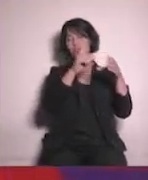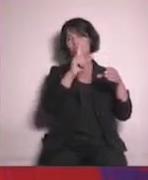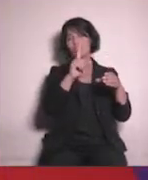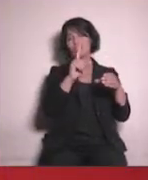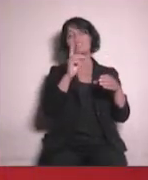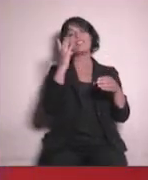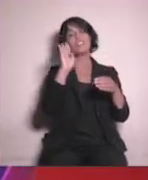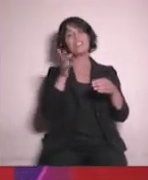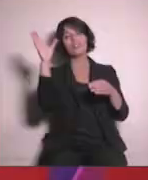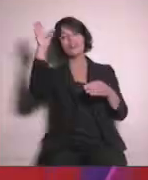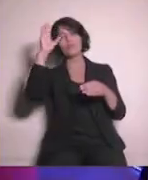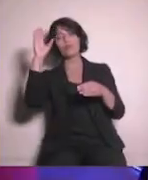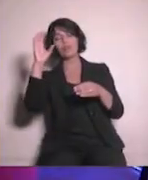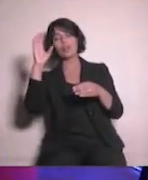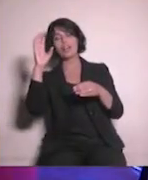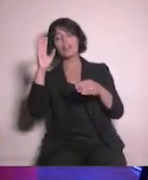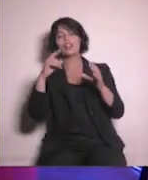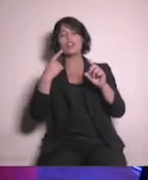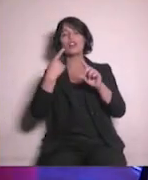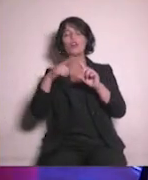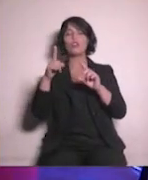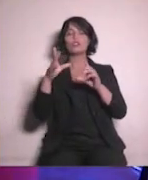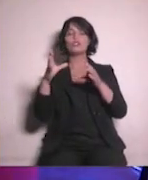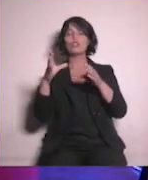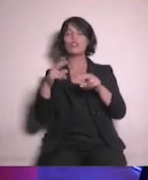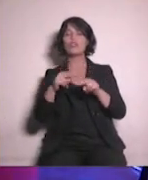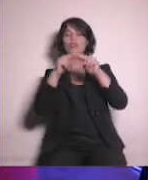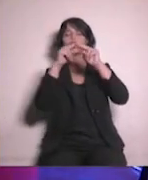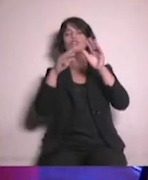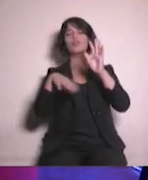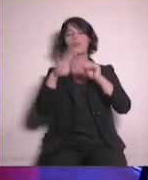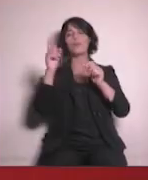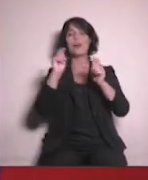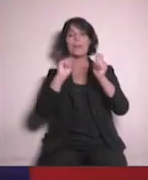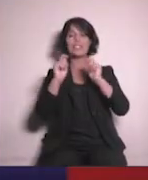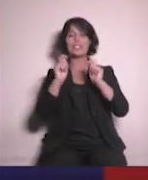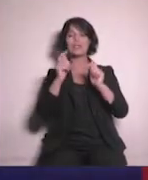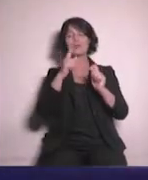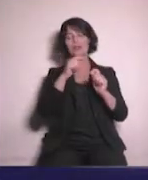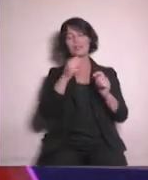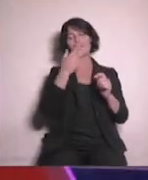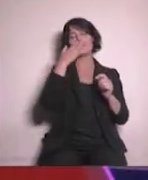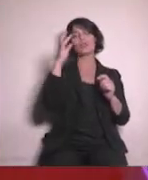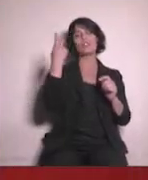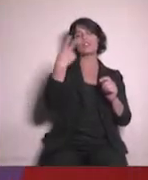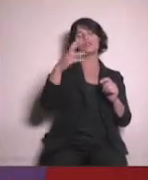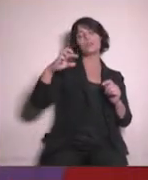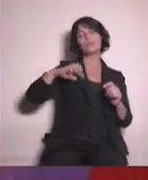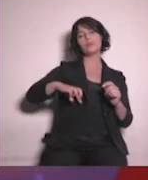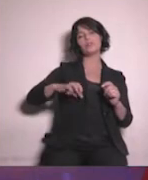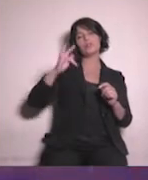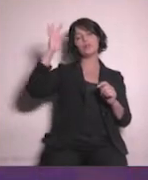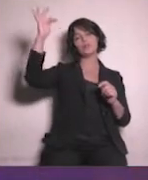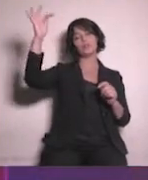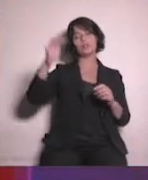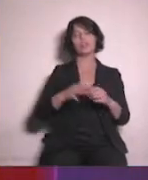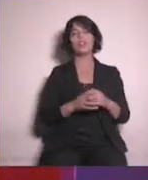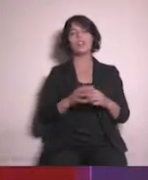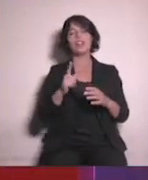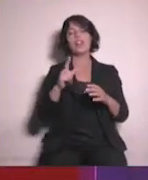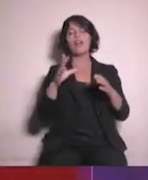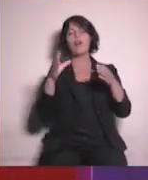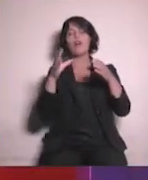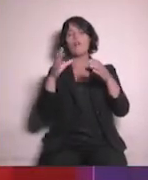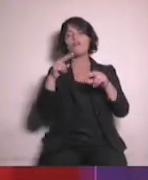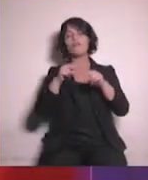fondos con mayor riesgo para lograr más pensiones. Los fondos de pensiones son inversiones de largo plazo, y por lo tanto